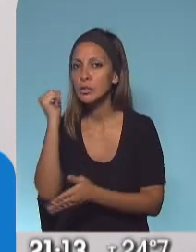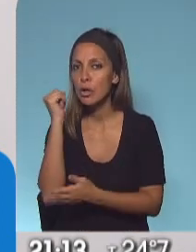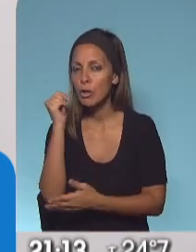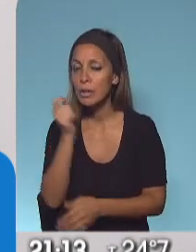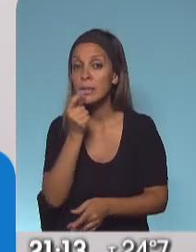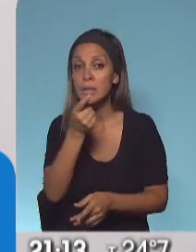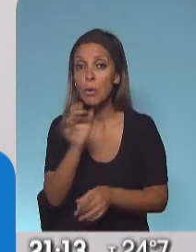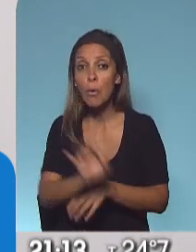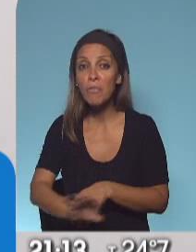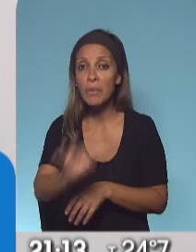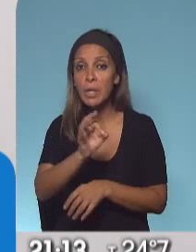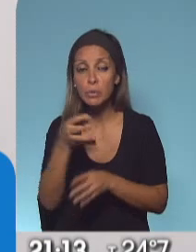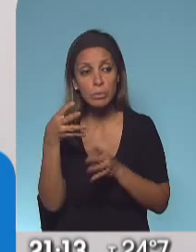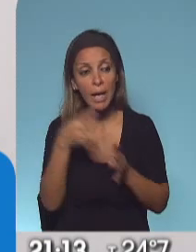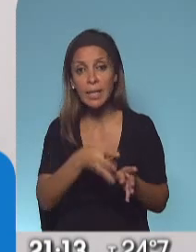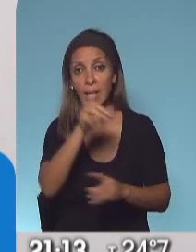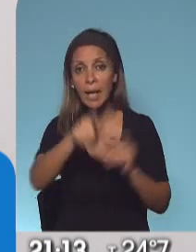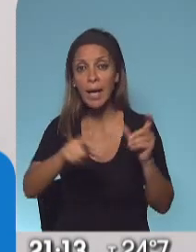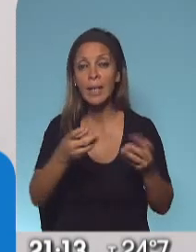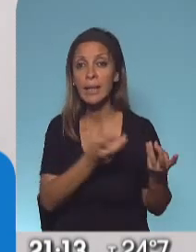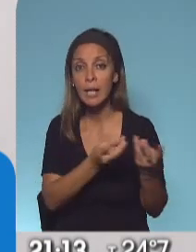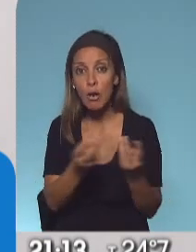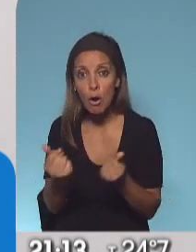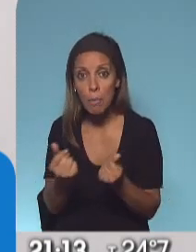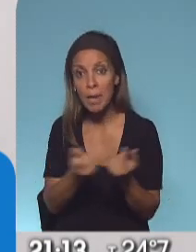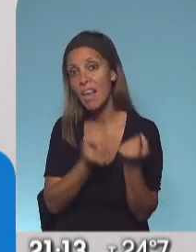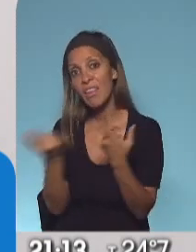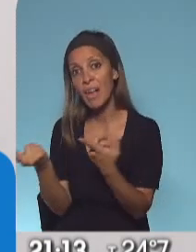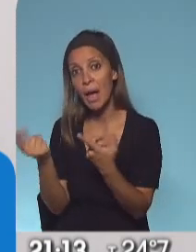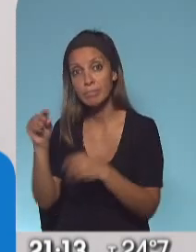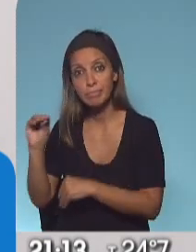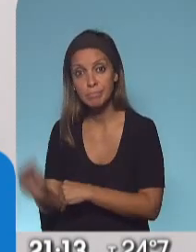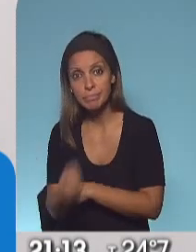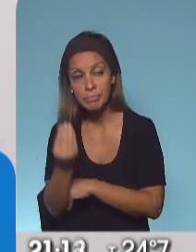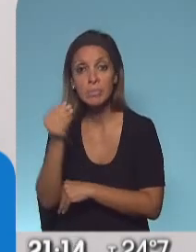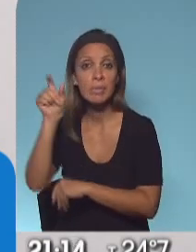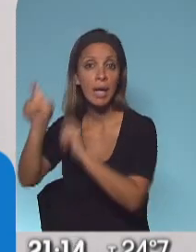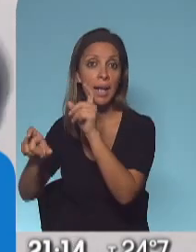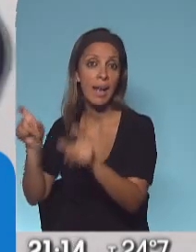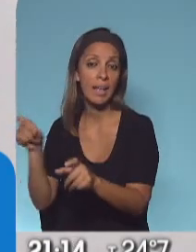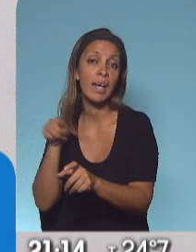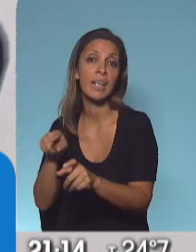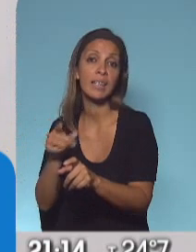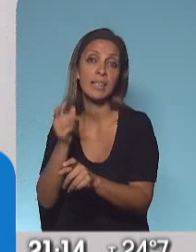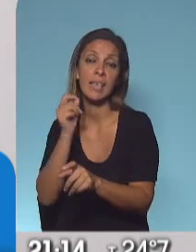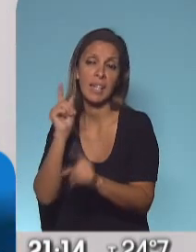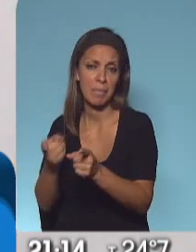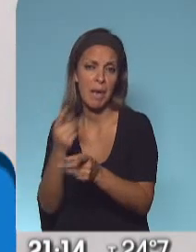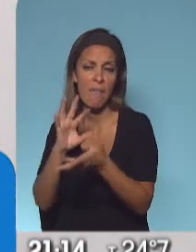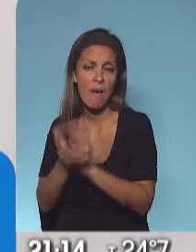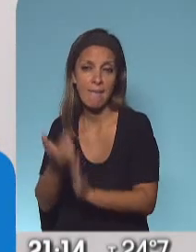va sobre los consumidores empobrece a esos que que acta con avaricia,